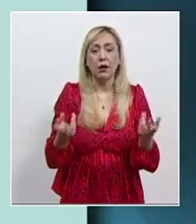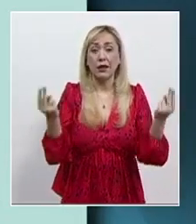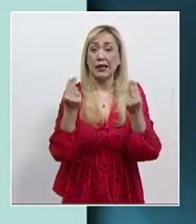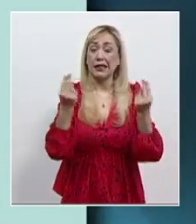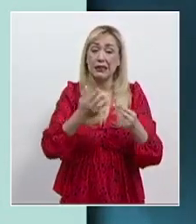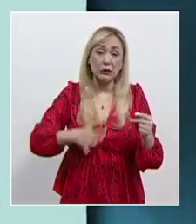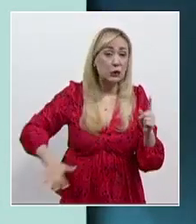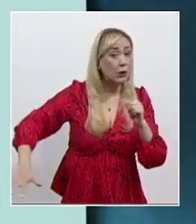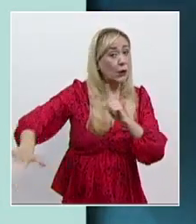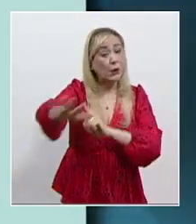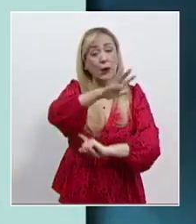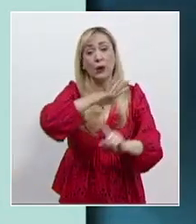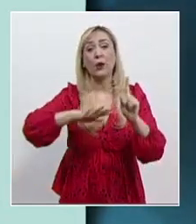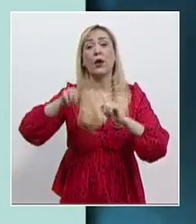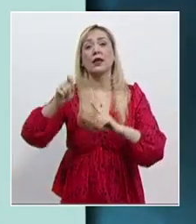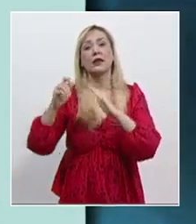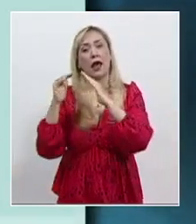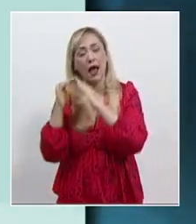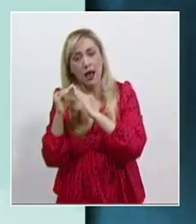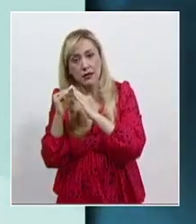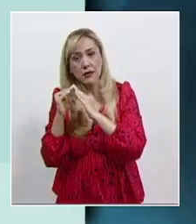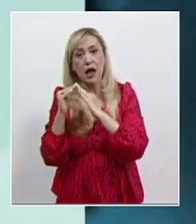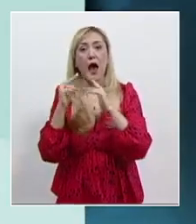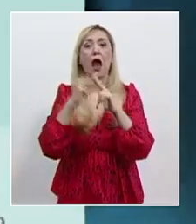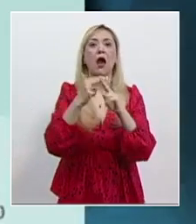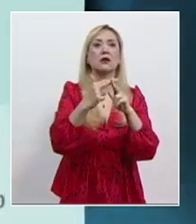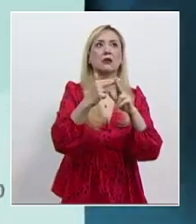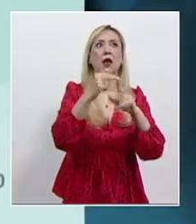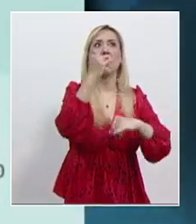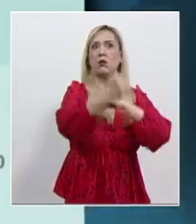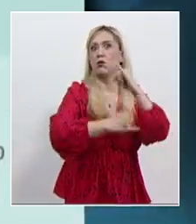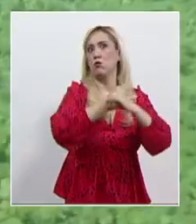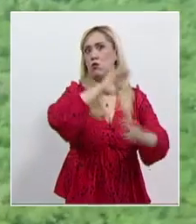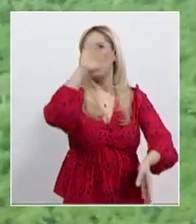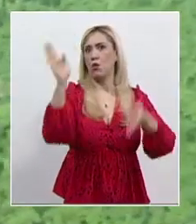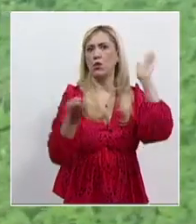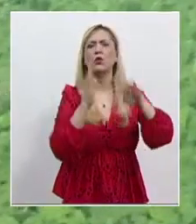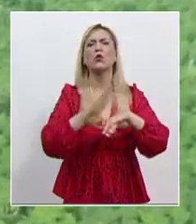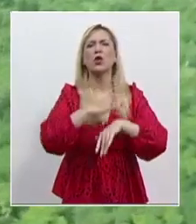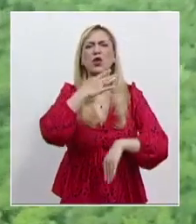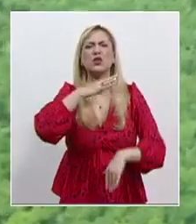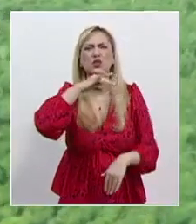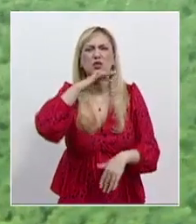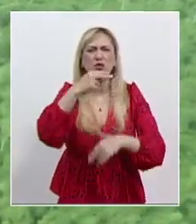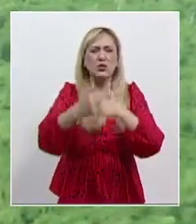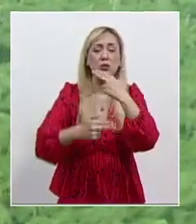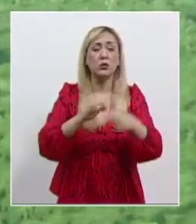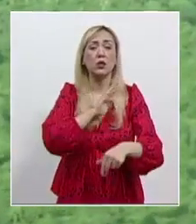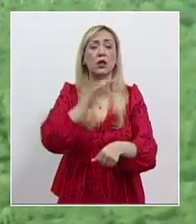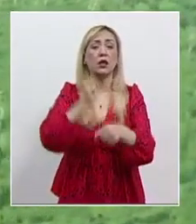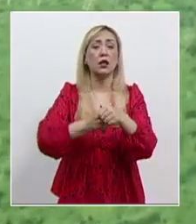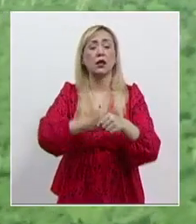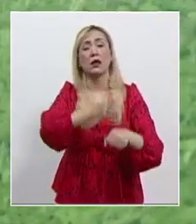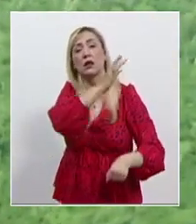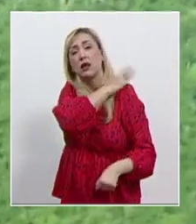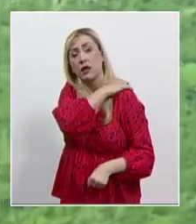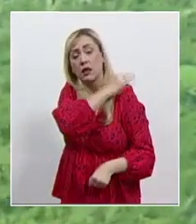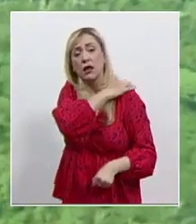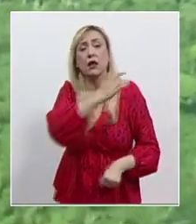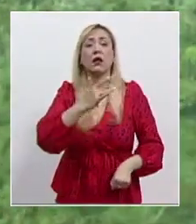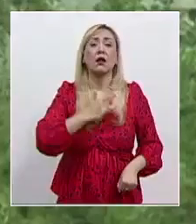los niveles, desde el doméstico hasta el internacional, pues la contaminación genera enfermedades respiratorias, cardíacas